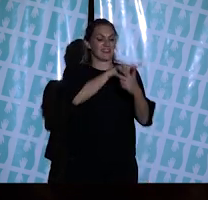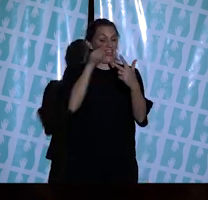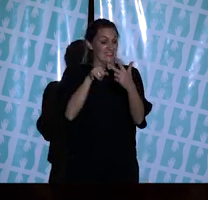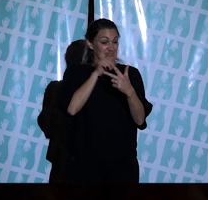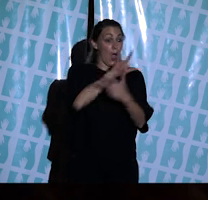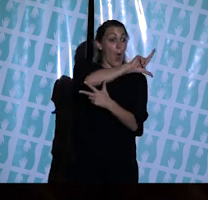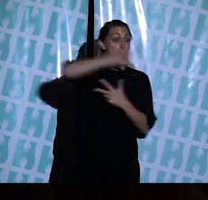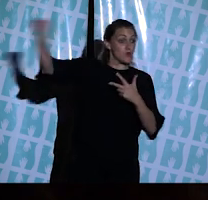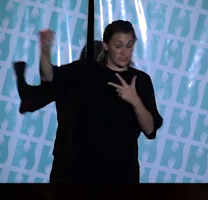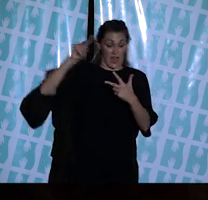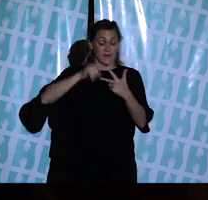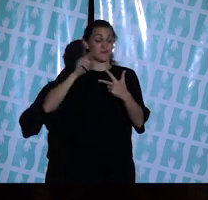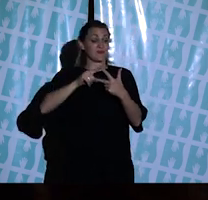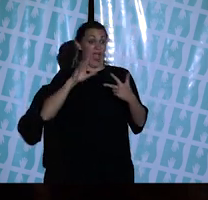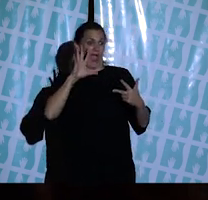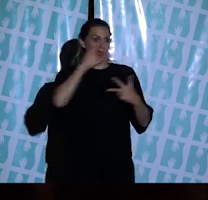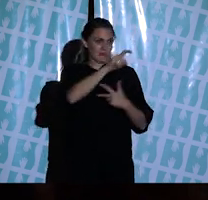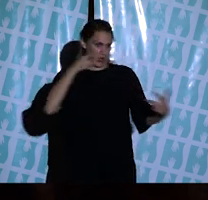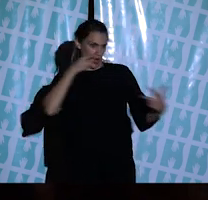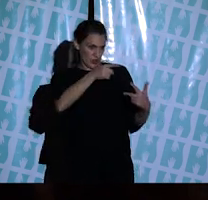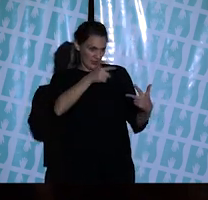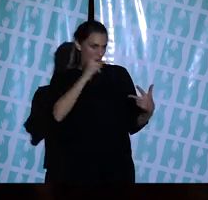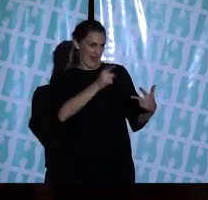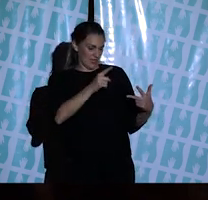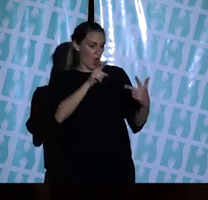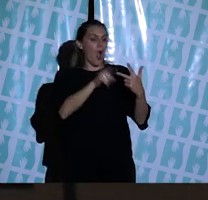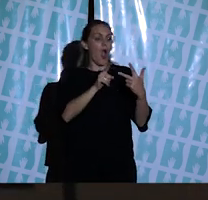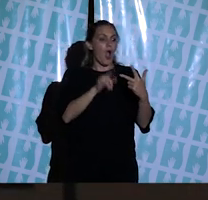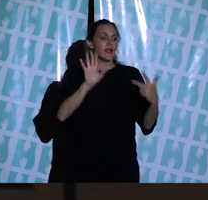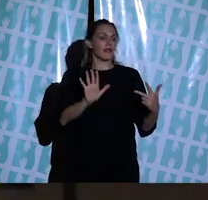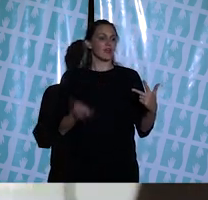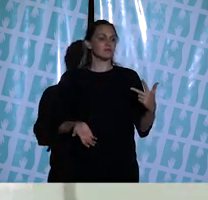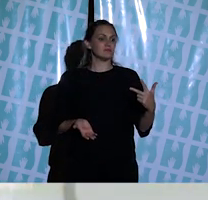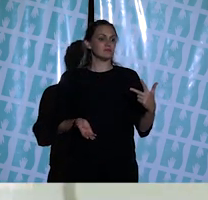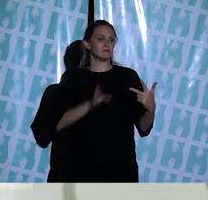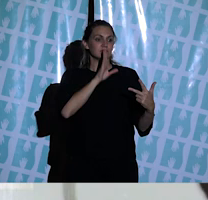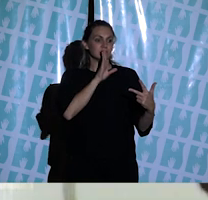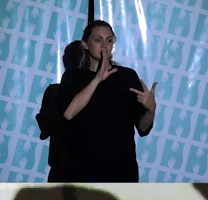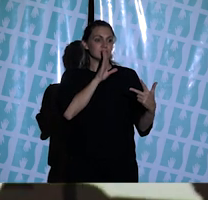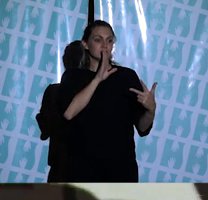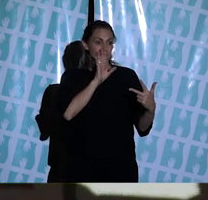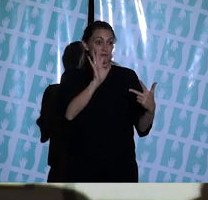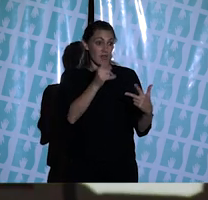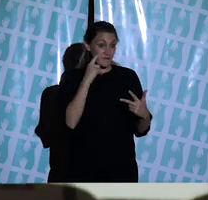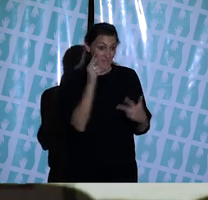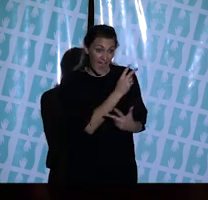paraliza. ¿La ven a la ratita ahí? O ahí, allá, en las paredes.